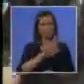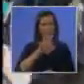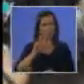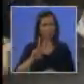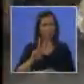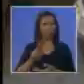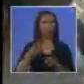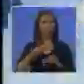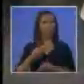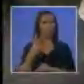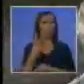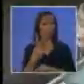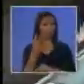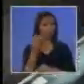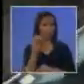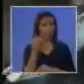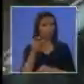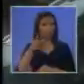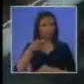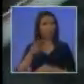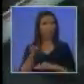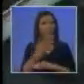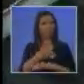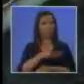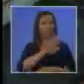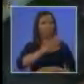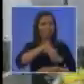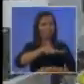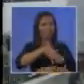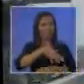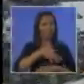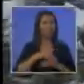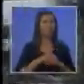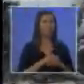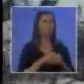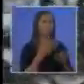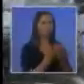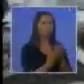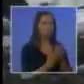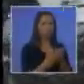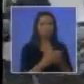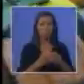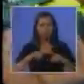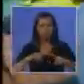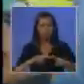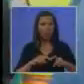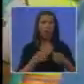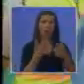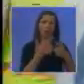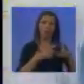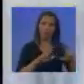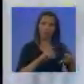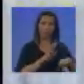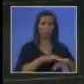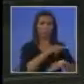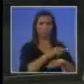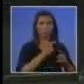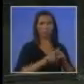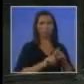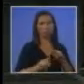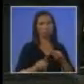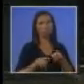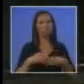dos jóvenes que en el mismo caso, con dictamen fiscal absolutorio, y luego de 5 meses en reclusión fueron sobreseídos provisionalmente